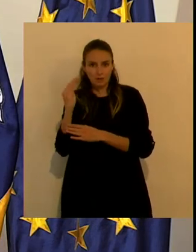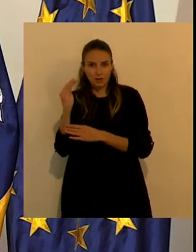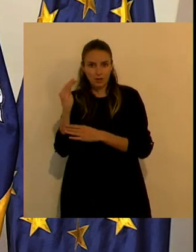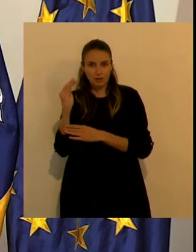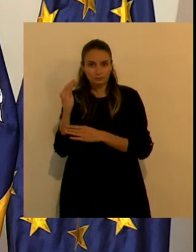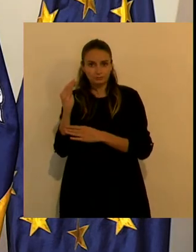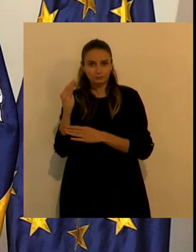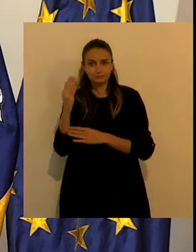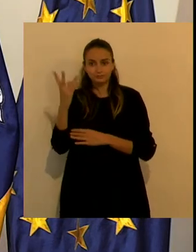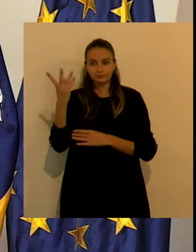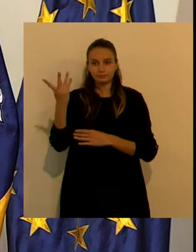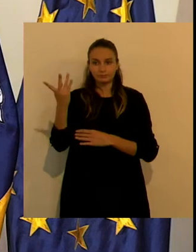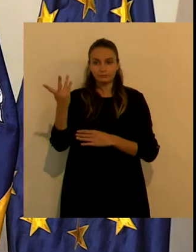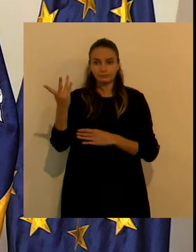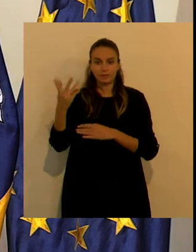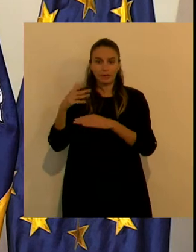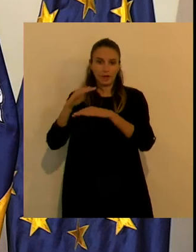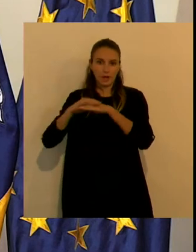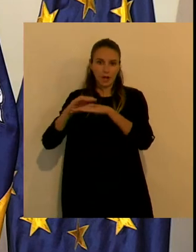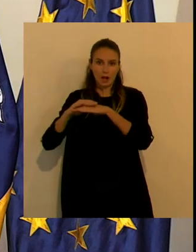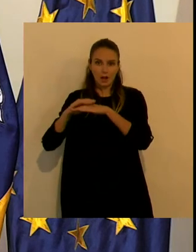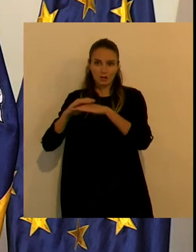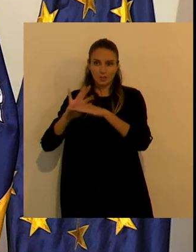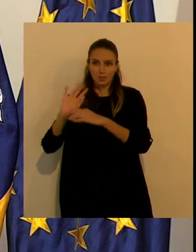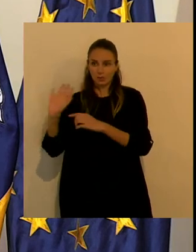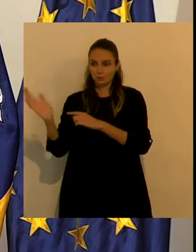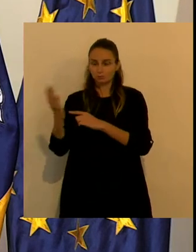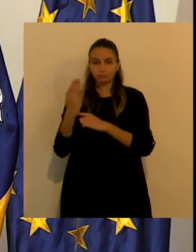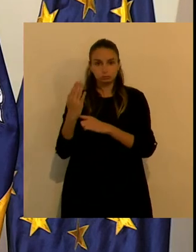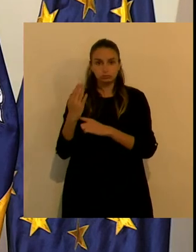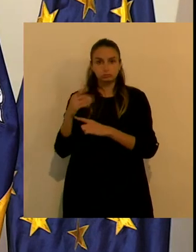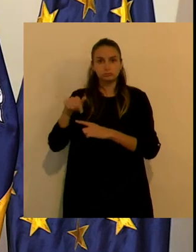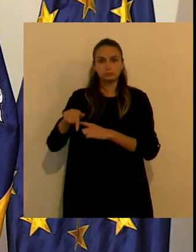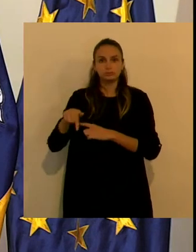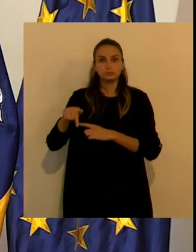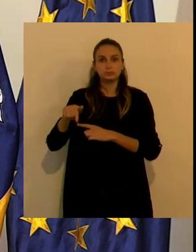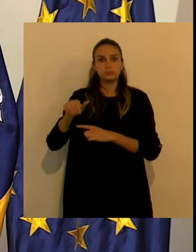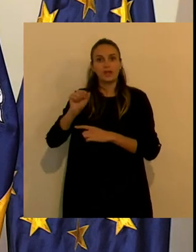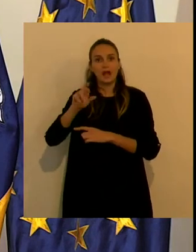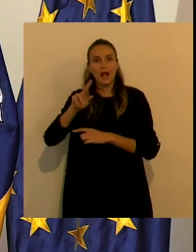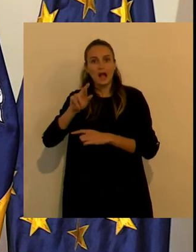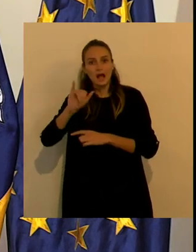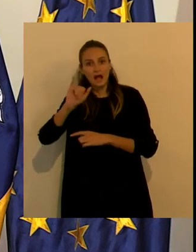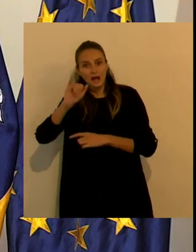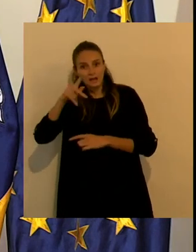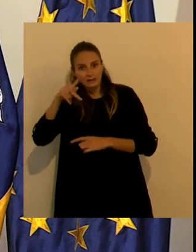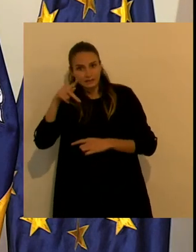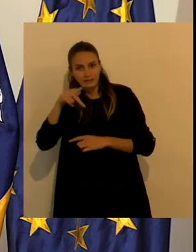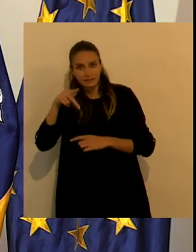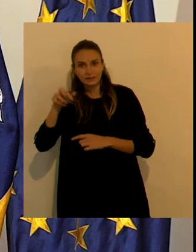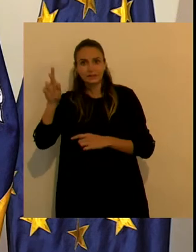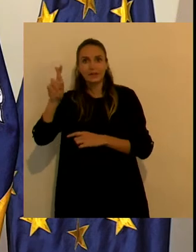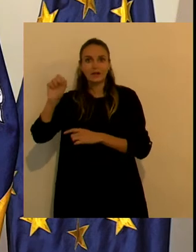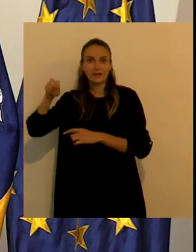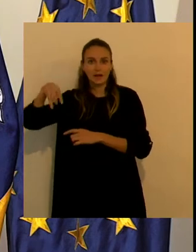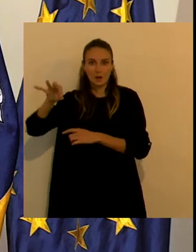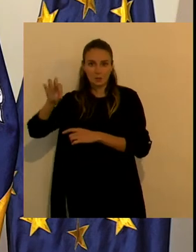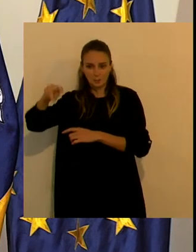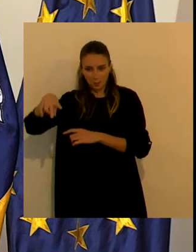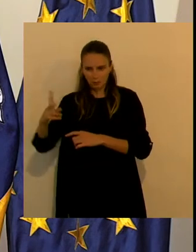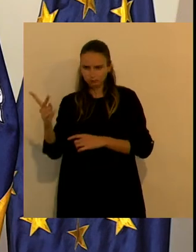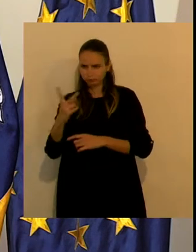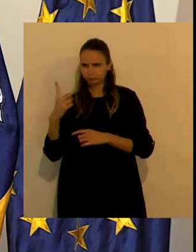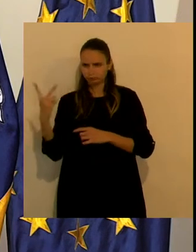traído nuestros colegas, Garrick, Ramón, con los que he trabajado muy intensamente en la ciencia, con ambos,